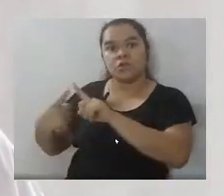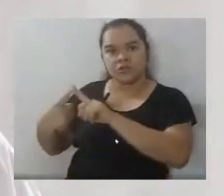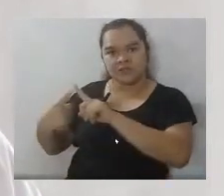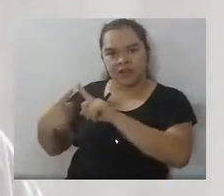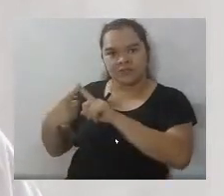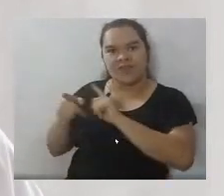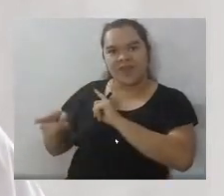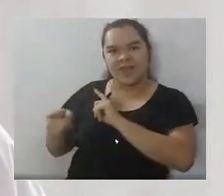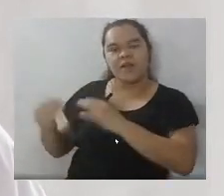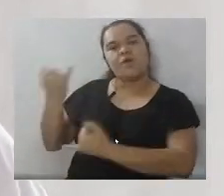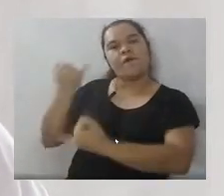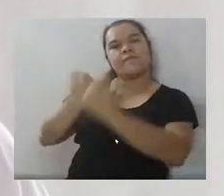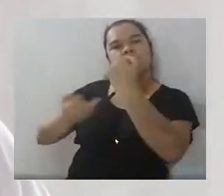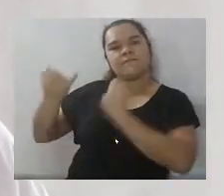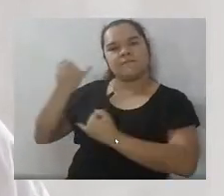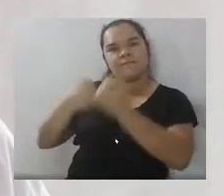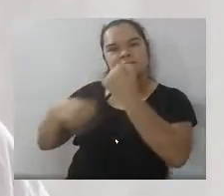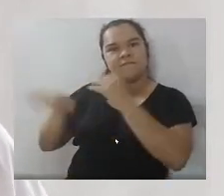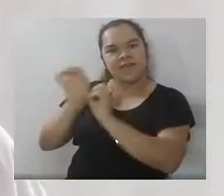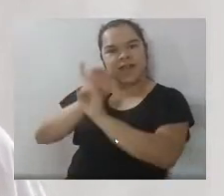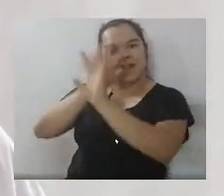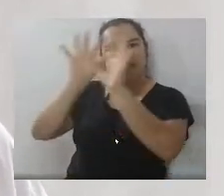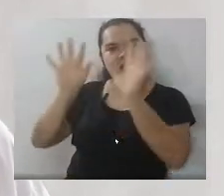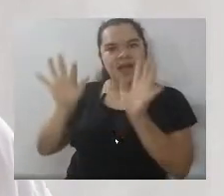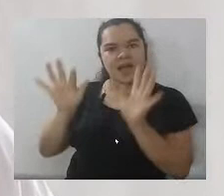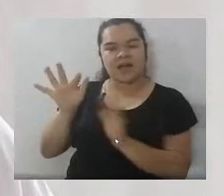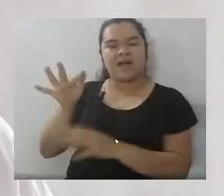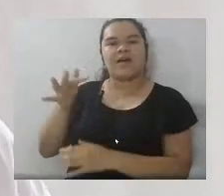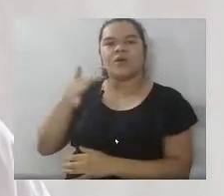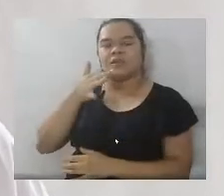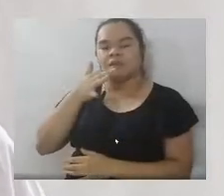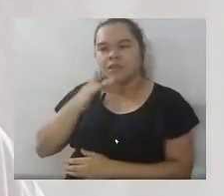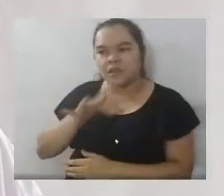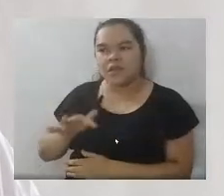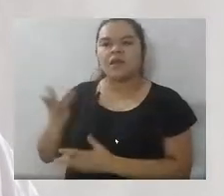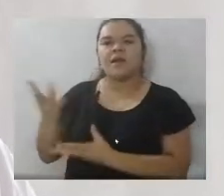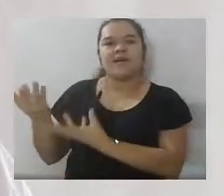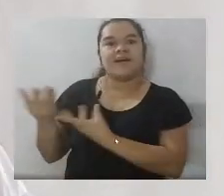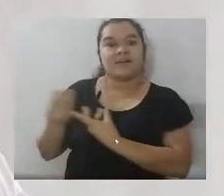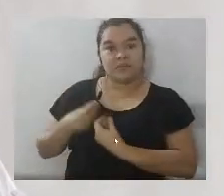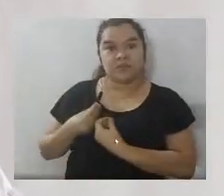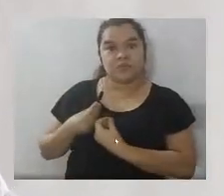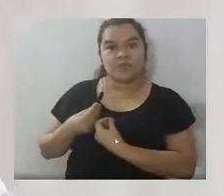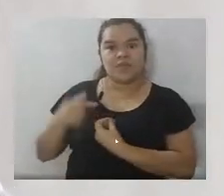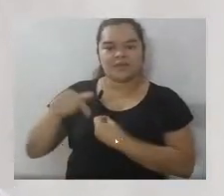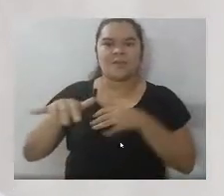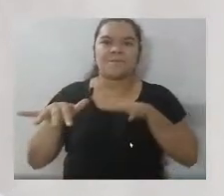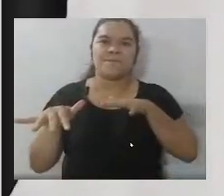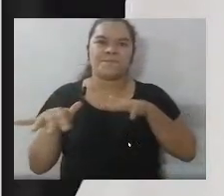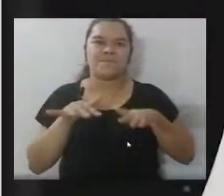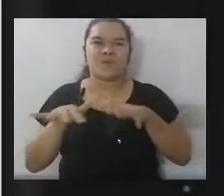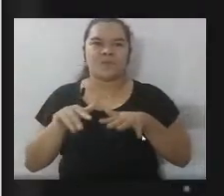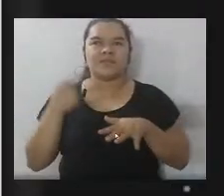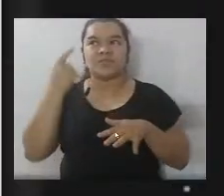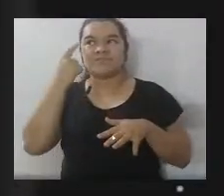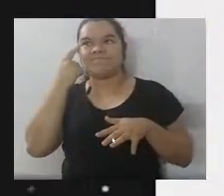y ayudarlos a esta etapa de elección y decisiones importantes para su